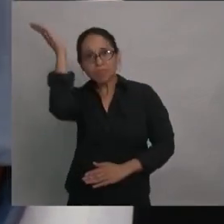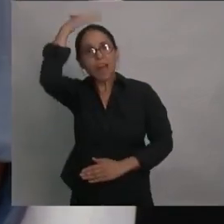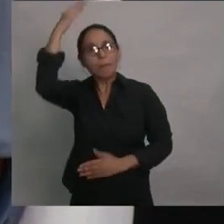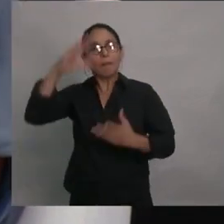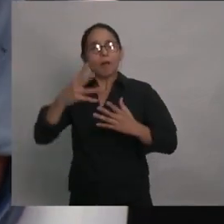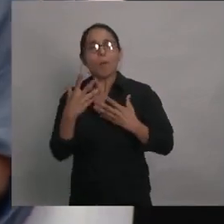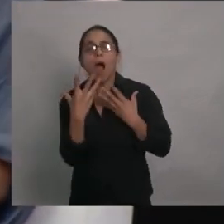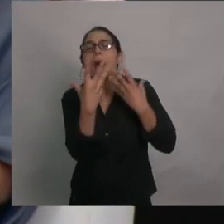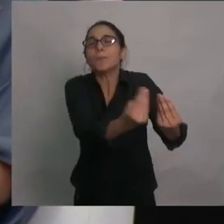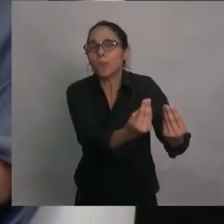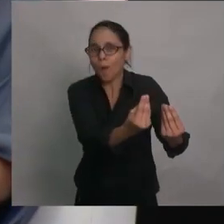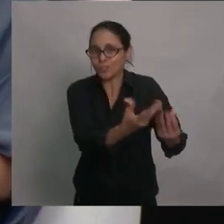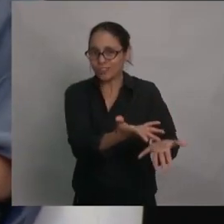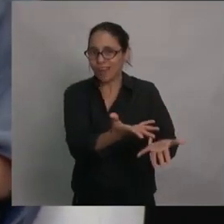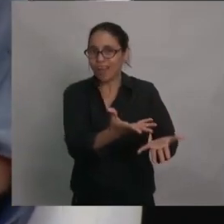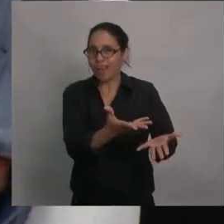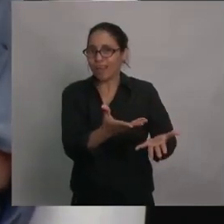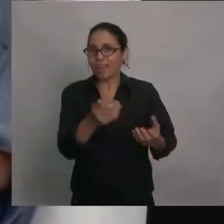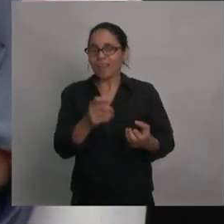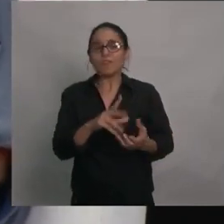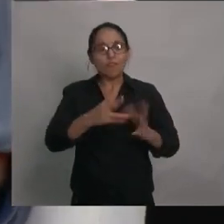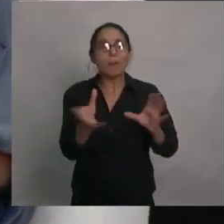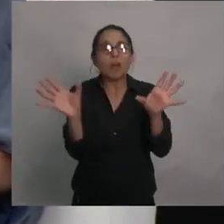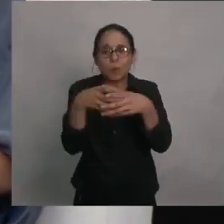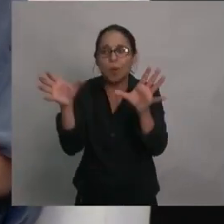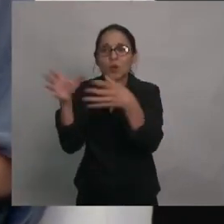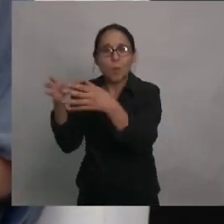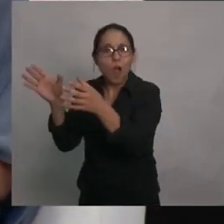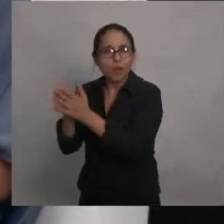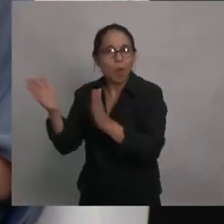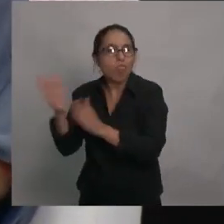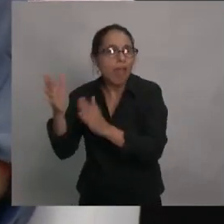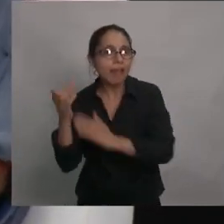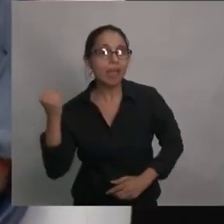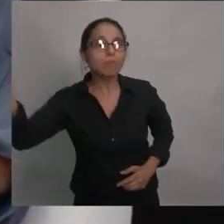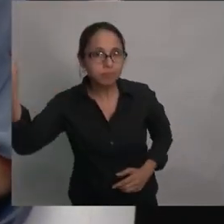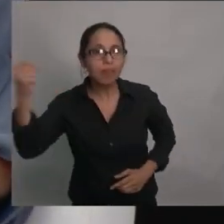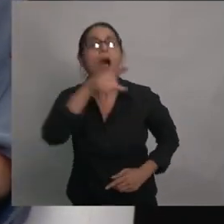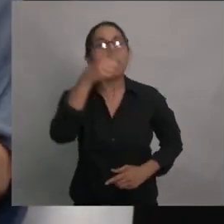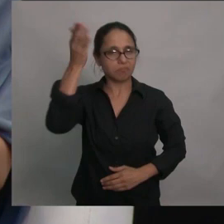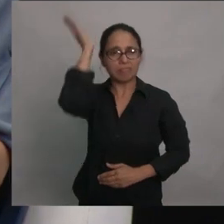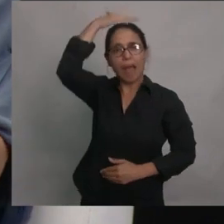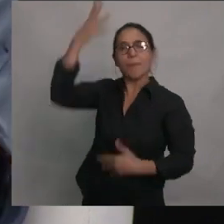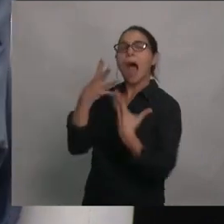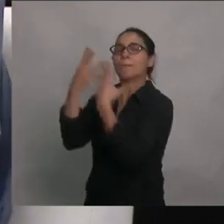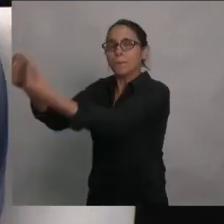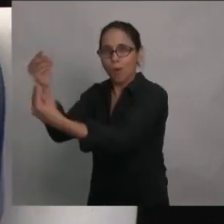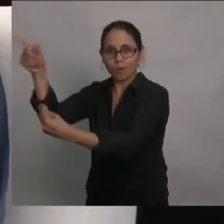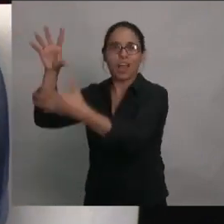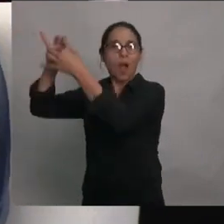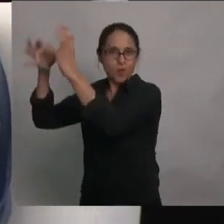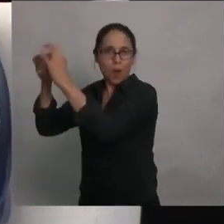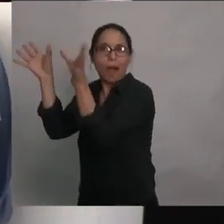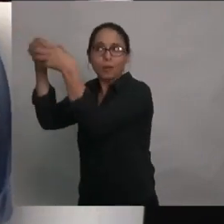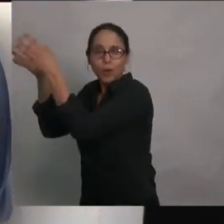de Bannon todas esas formaciones ultras en Europa. Bannon se reunió con el llamado Grupo de